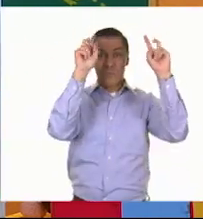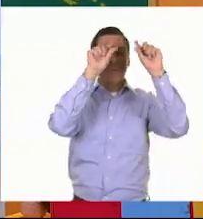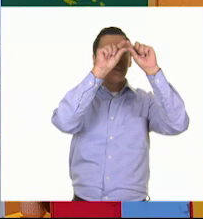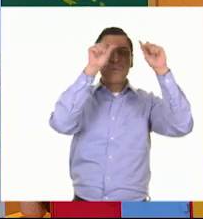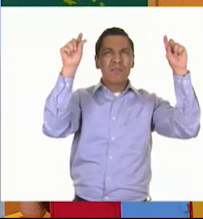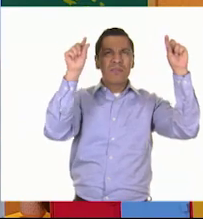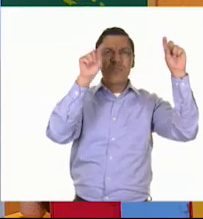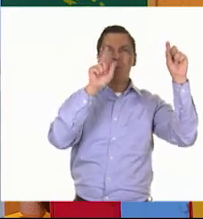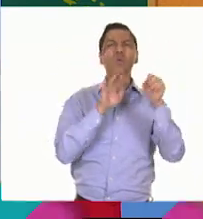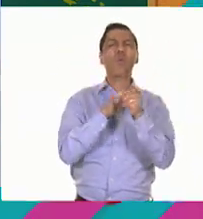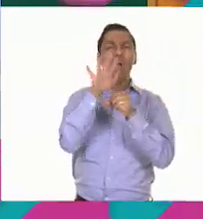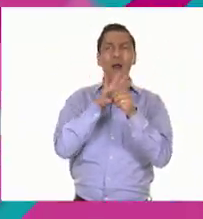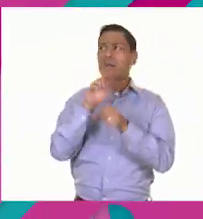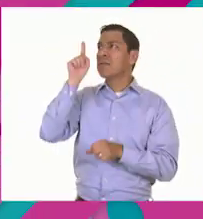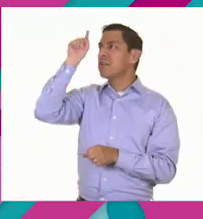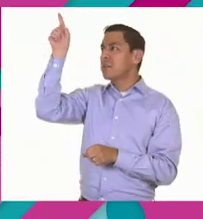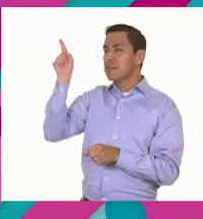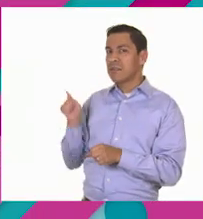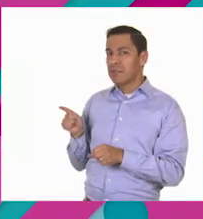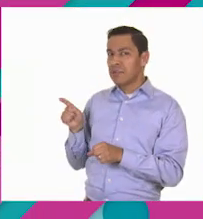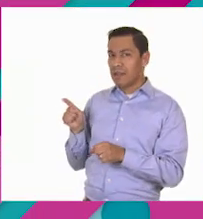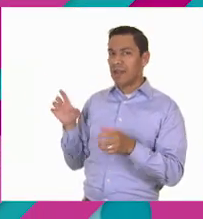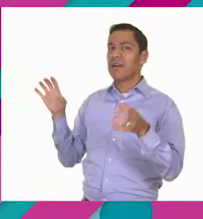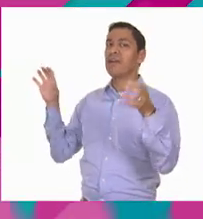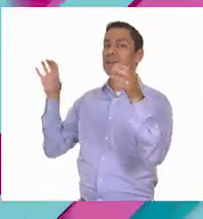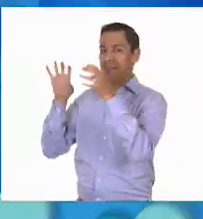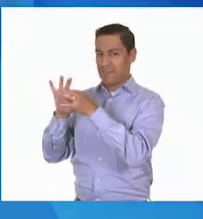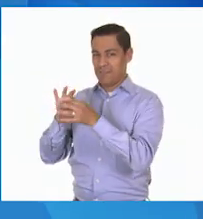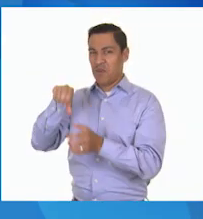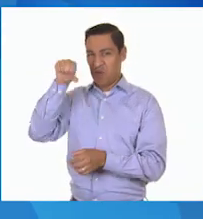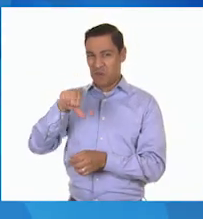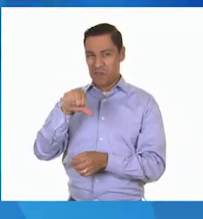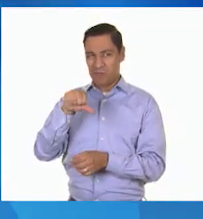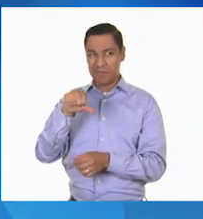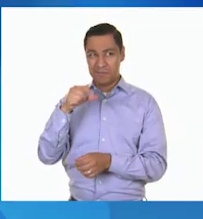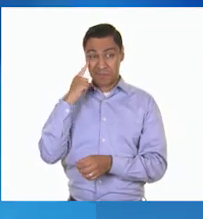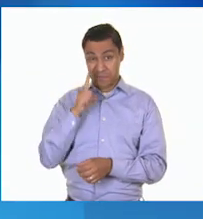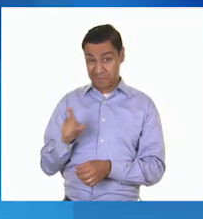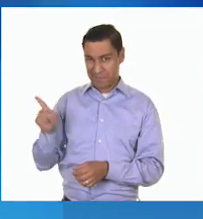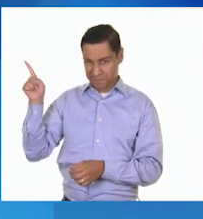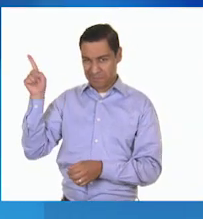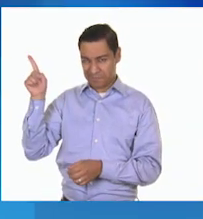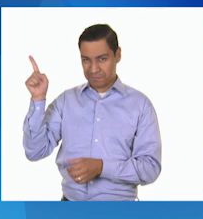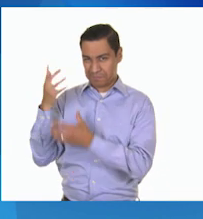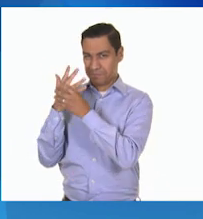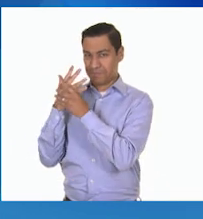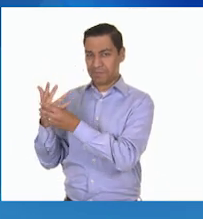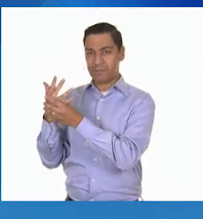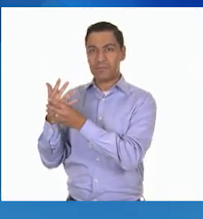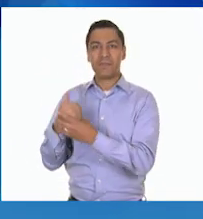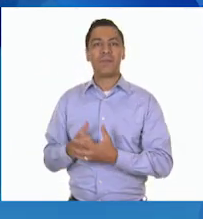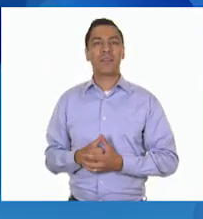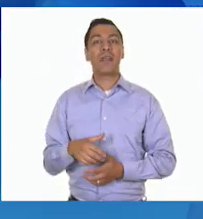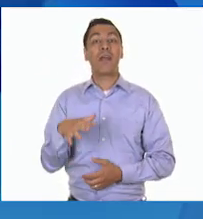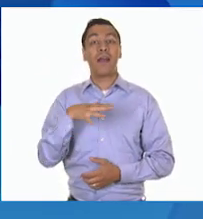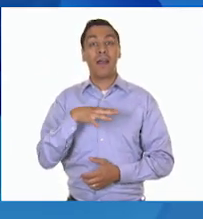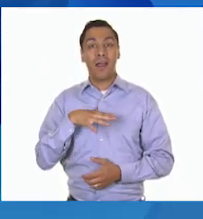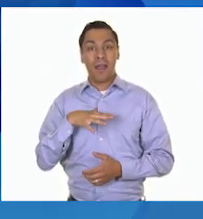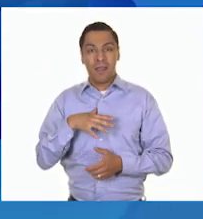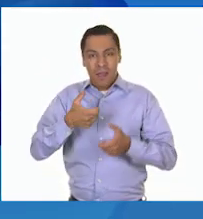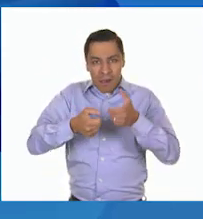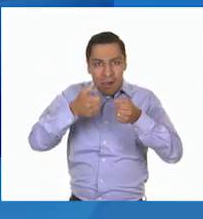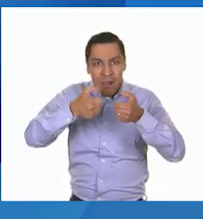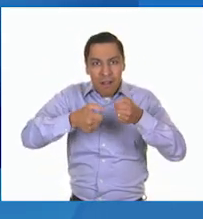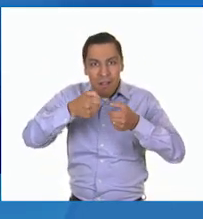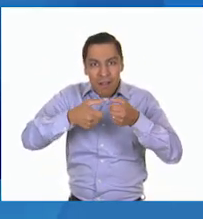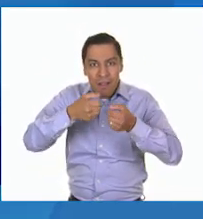o imágenes que las ilustran. ¿Me vas ayudando? ¡Claro que sí! Lo voy a leer. Dicen, existen videojuegos